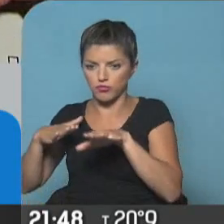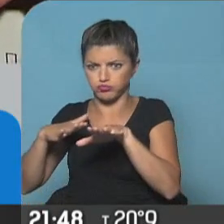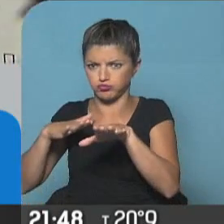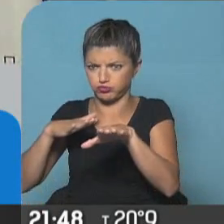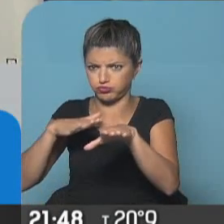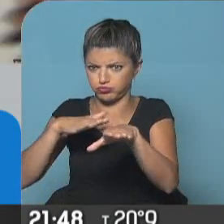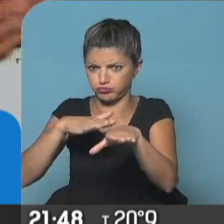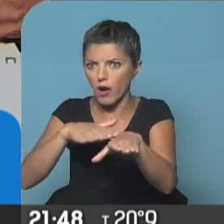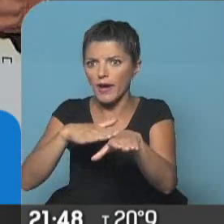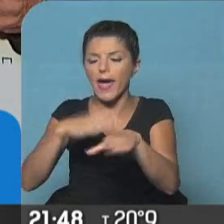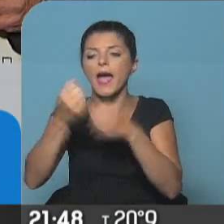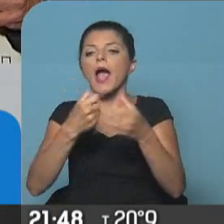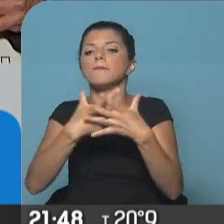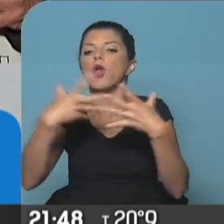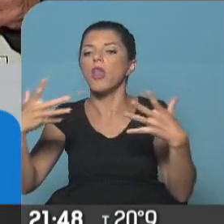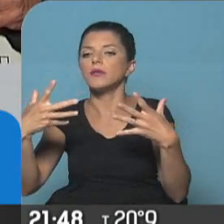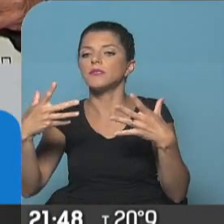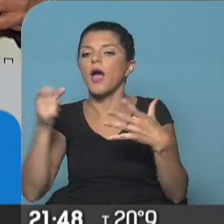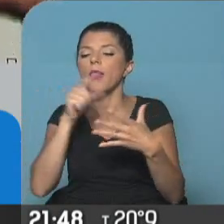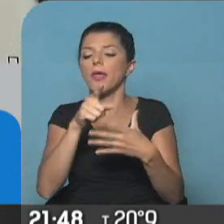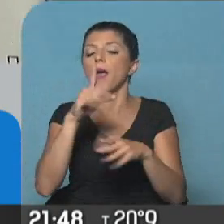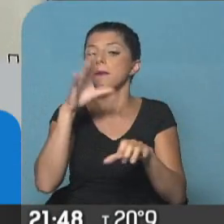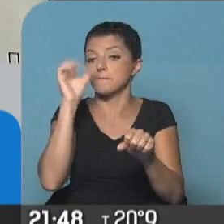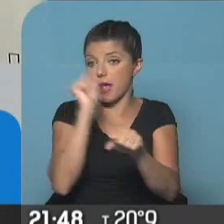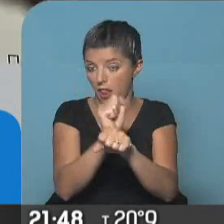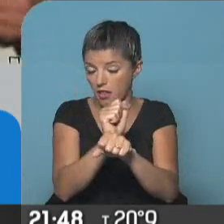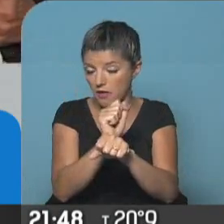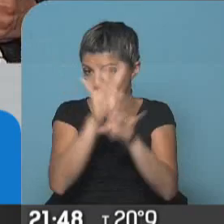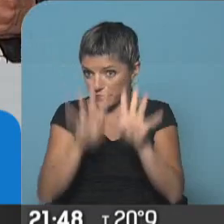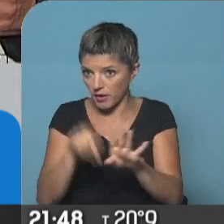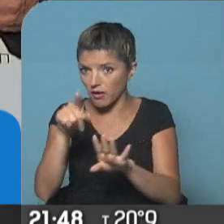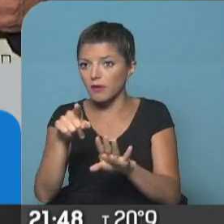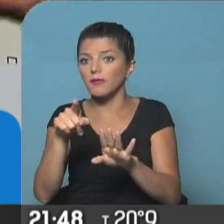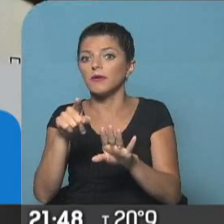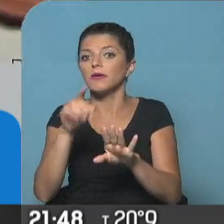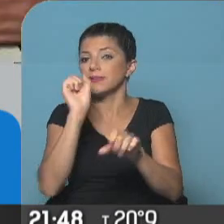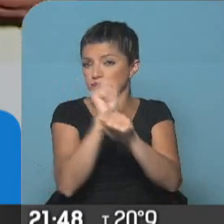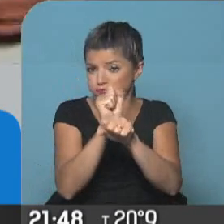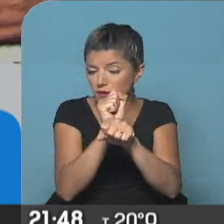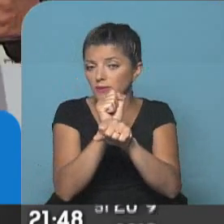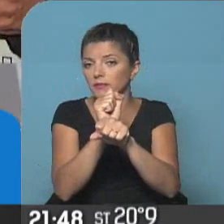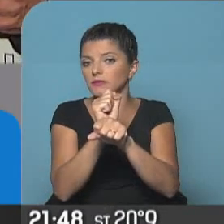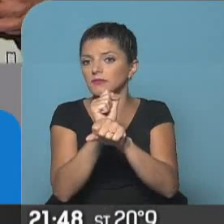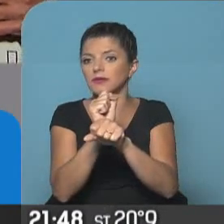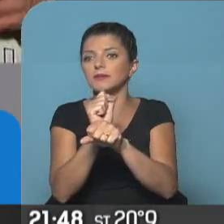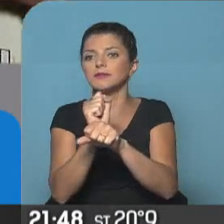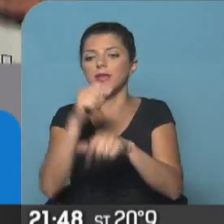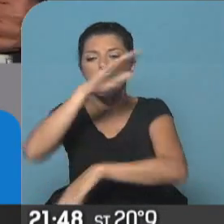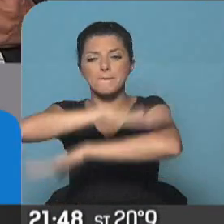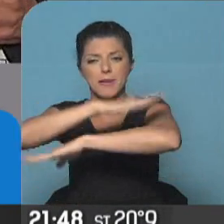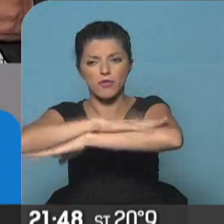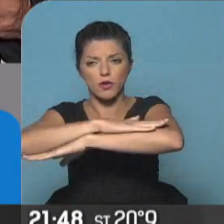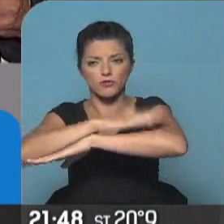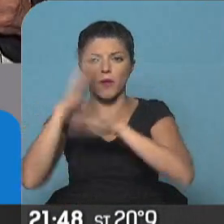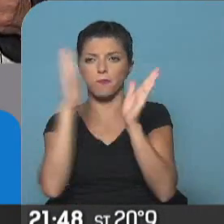una camioneta del servicio penitenciario que tenía los vidrios cubiertos con papeles blancos. Allí